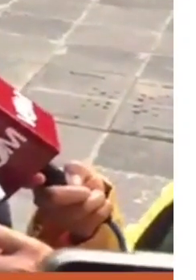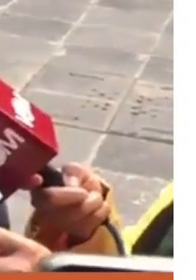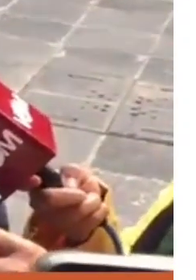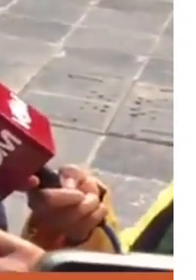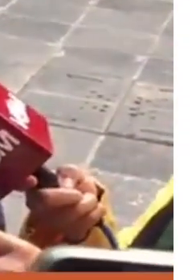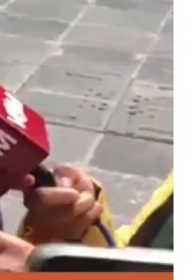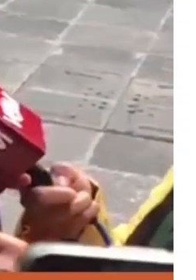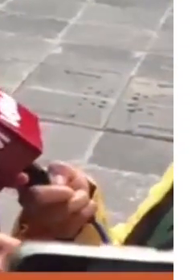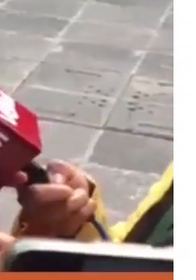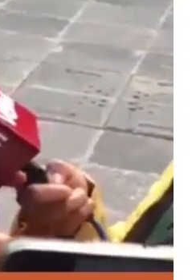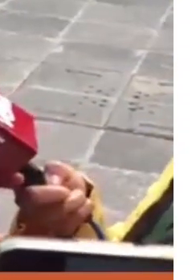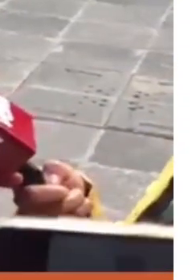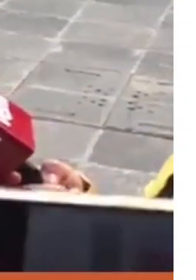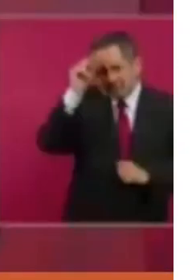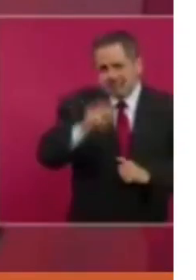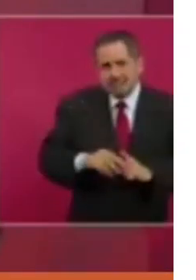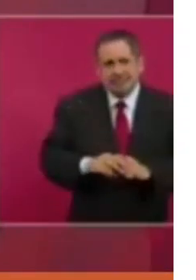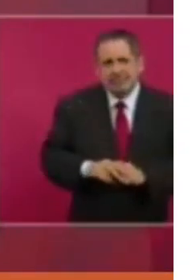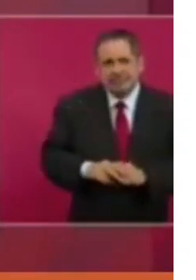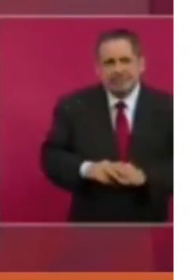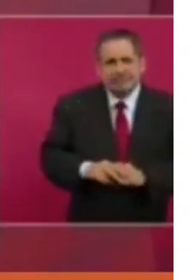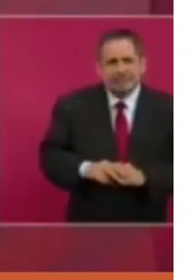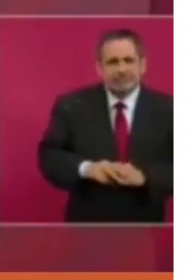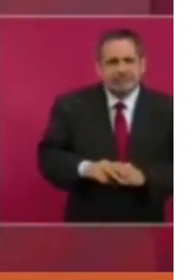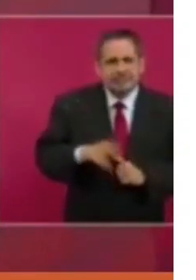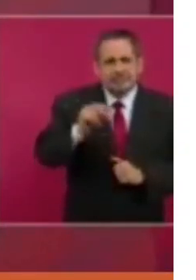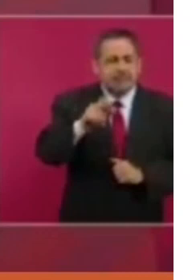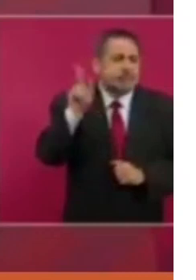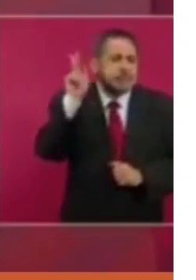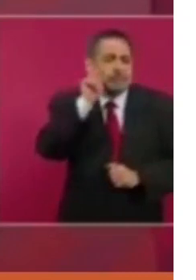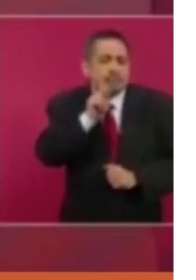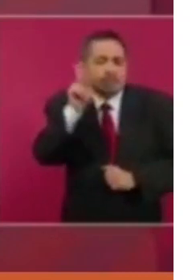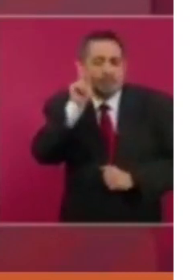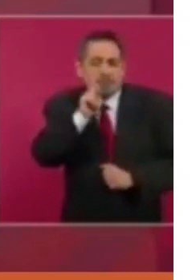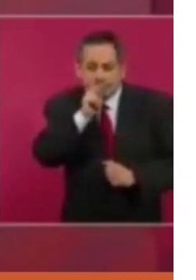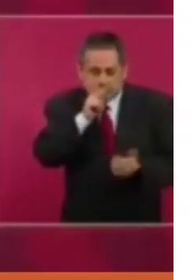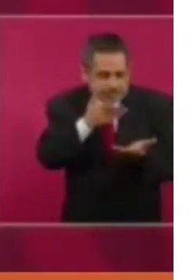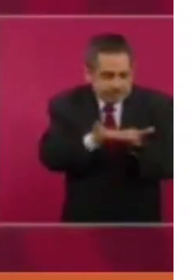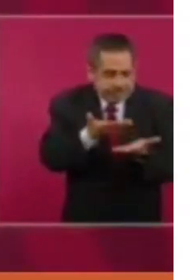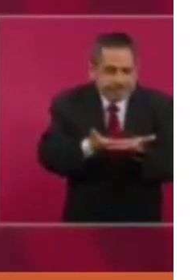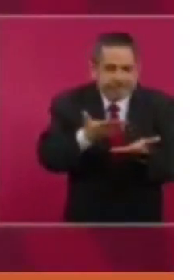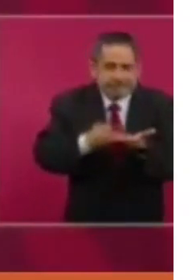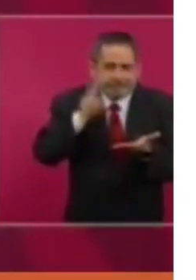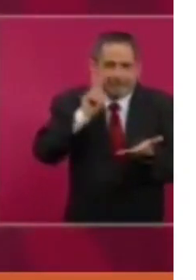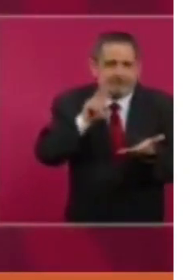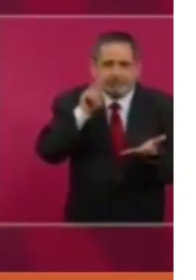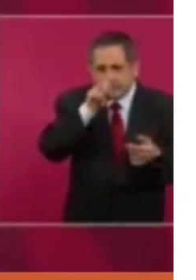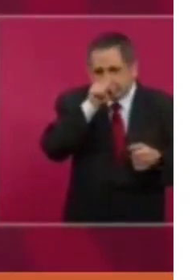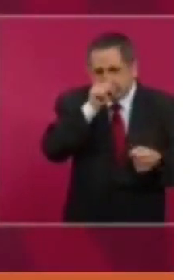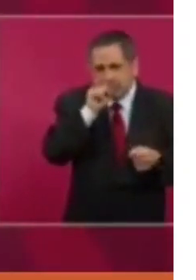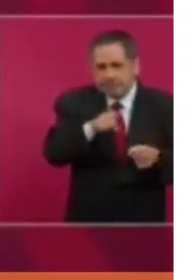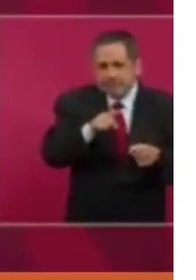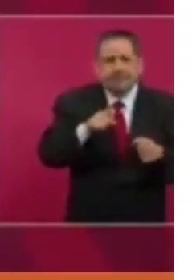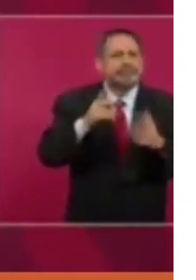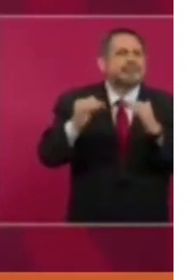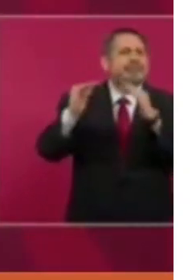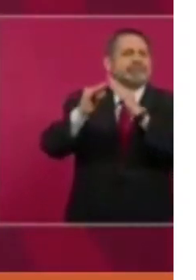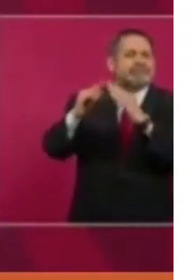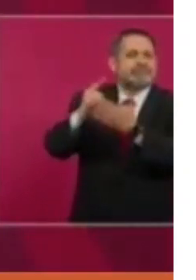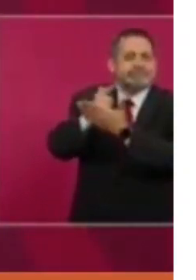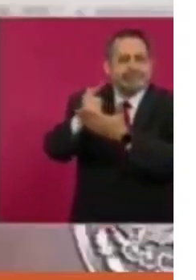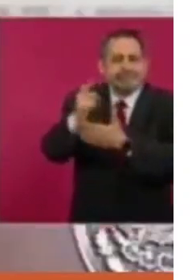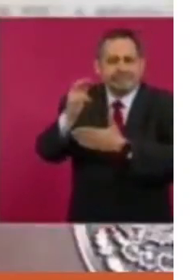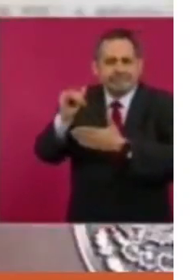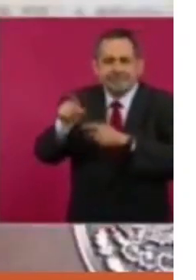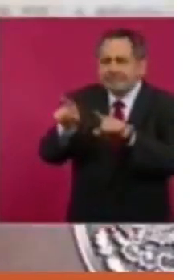estuvimos 2 minutos. Por eso. No. Pruebas. Es lo mismo de lo de la casa gris y de todo